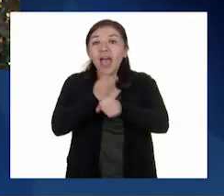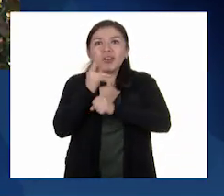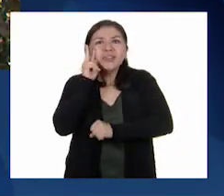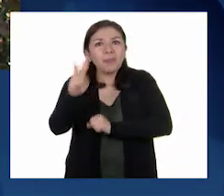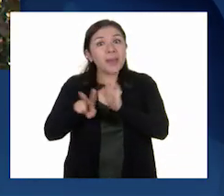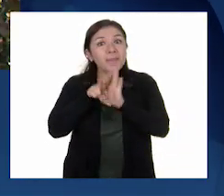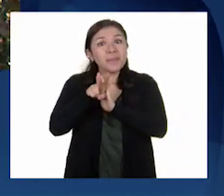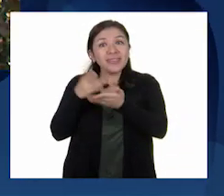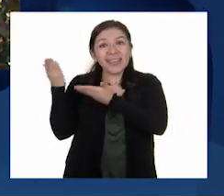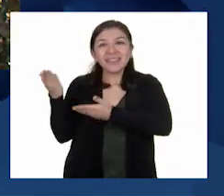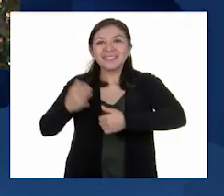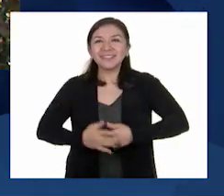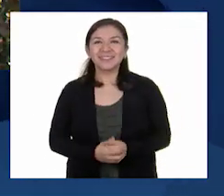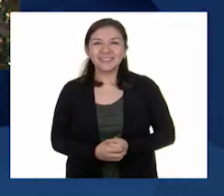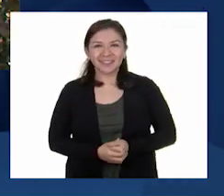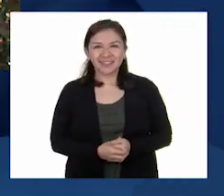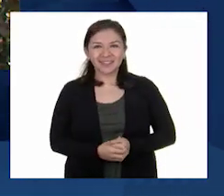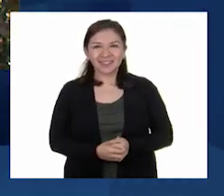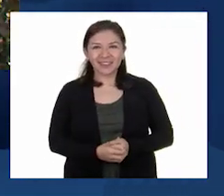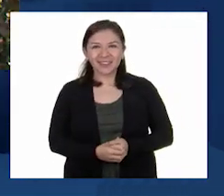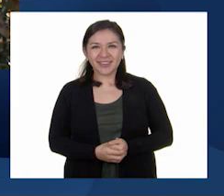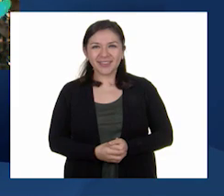el siguiente video.